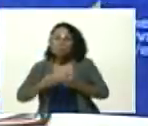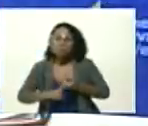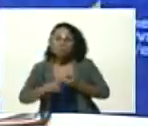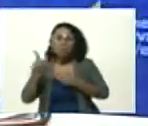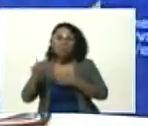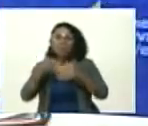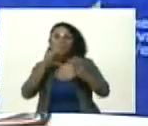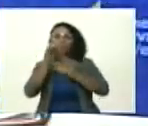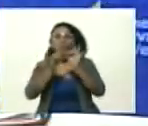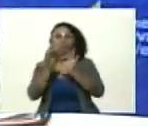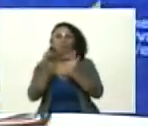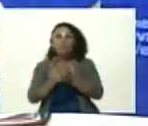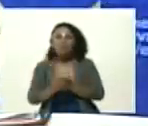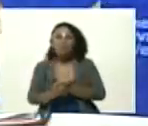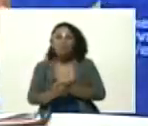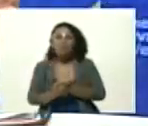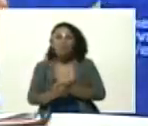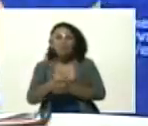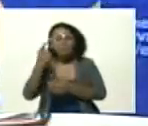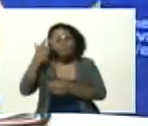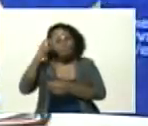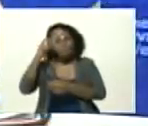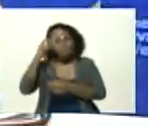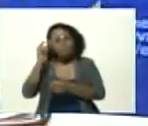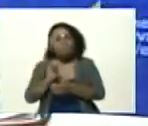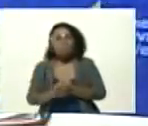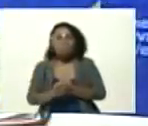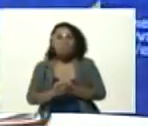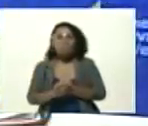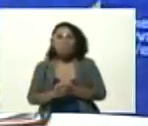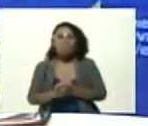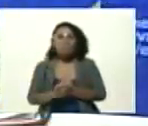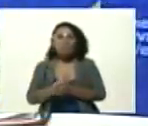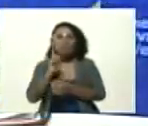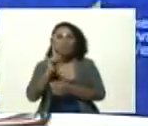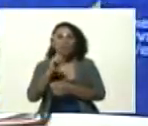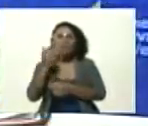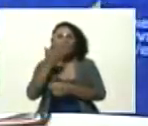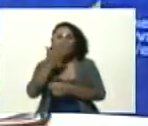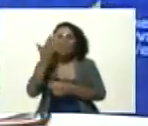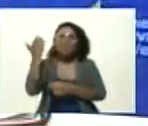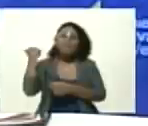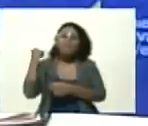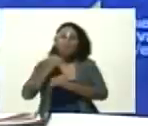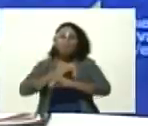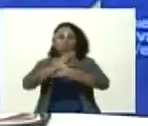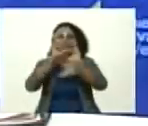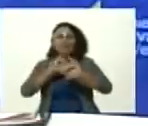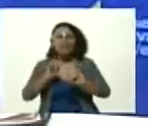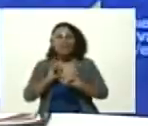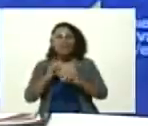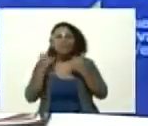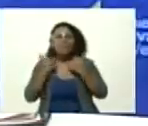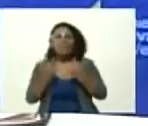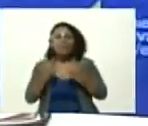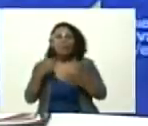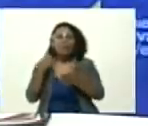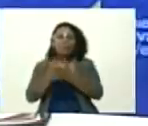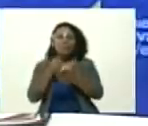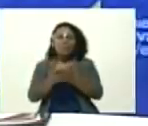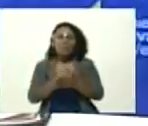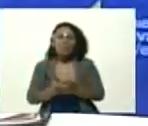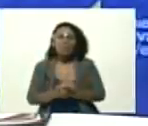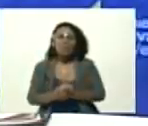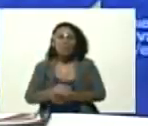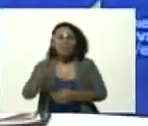estos comentarios de recuerdo de un pasado feliz, de un presente de lucha